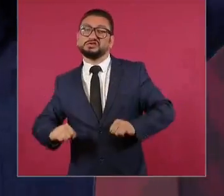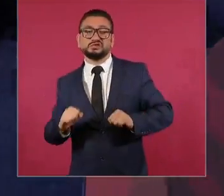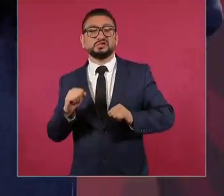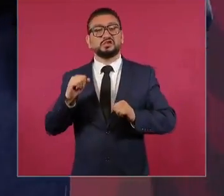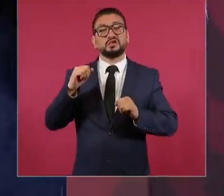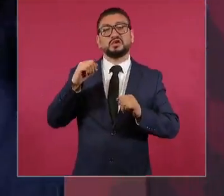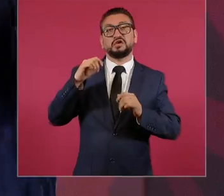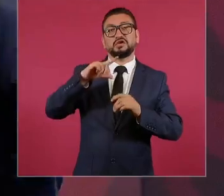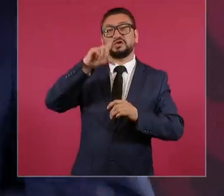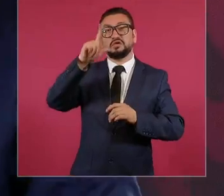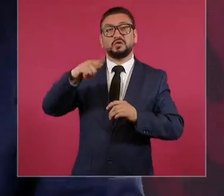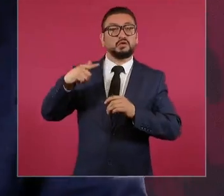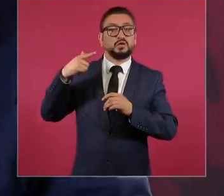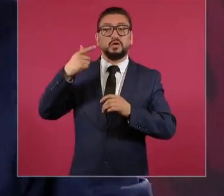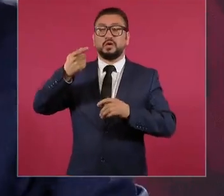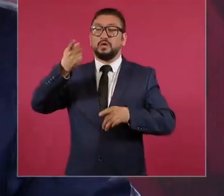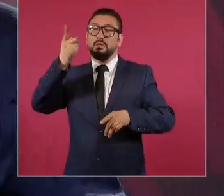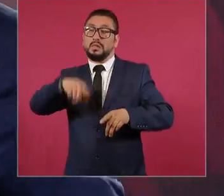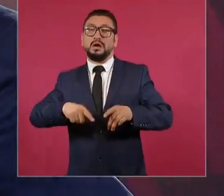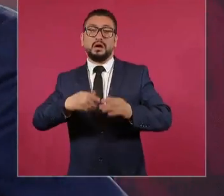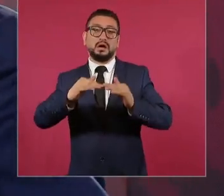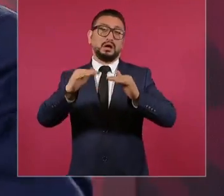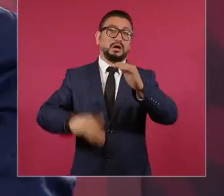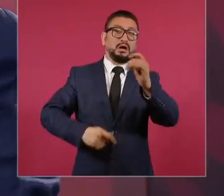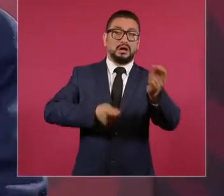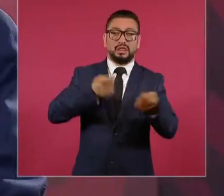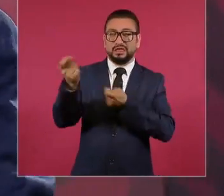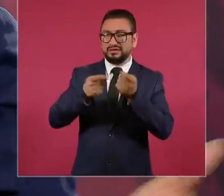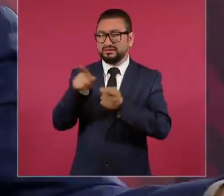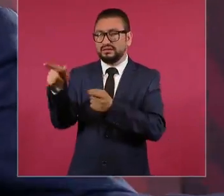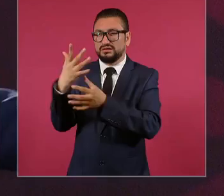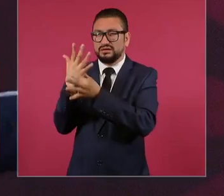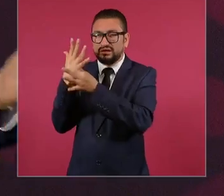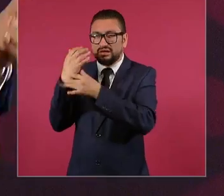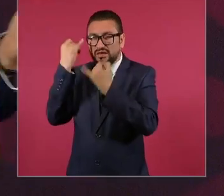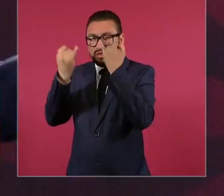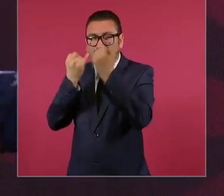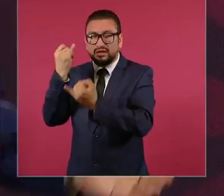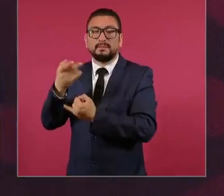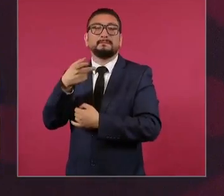acaba la República y llega una dictadura. Podría decir, bueno,